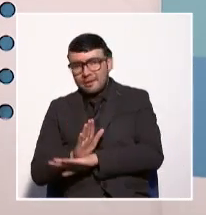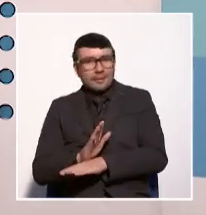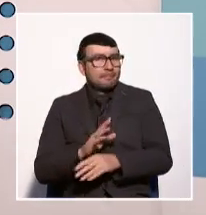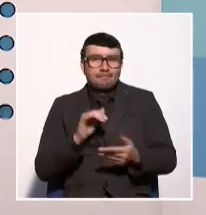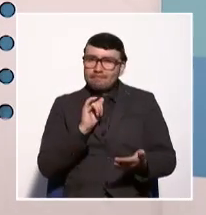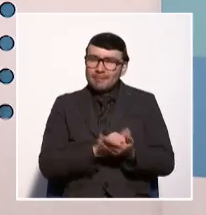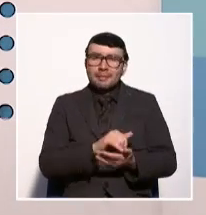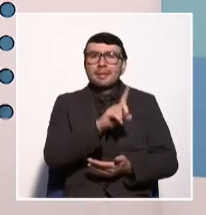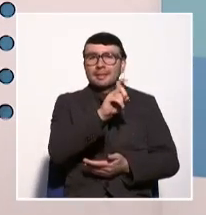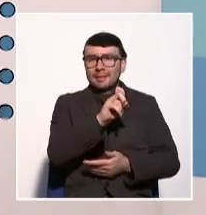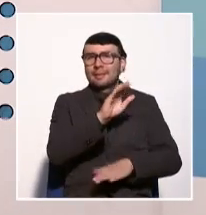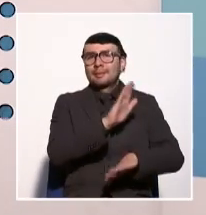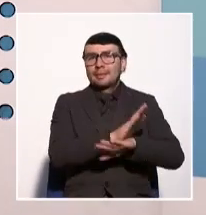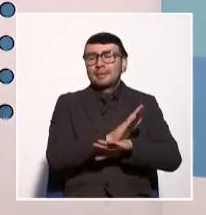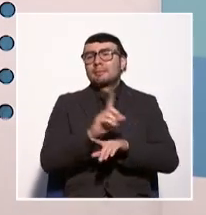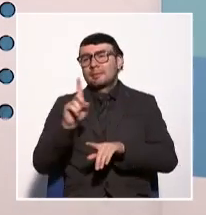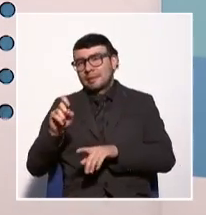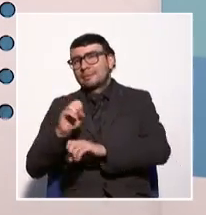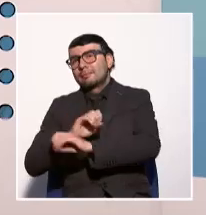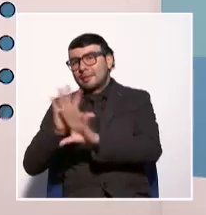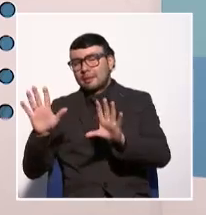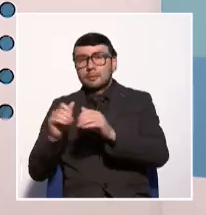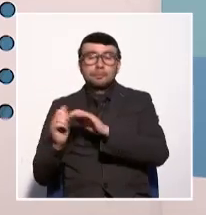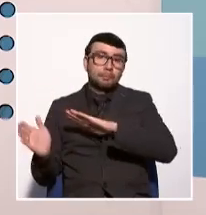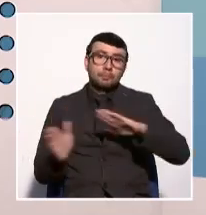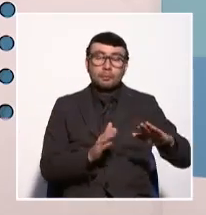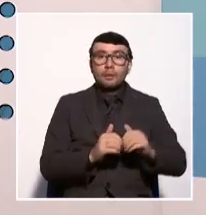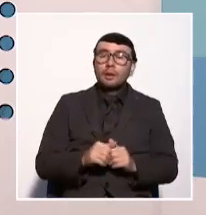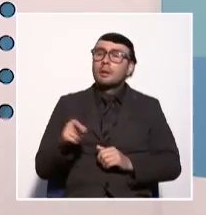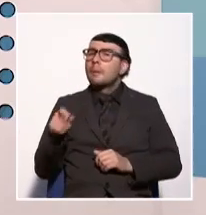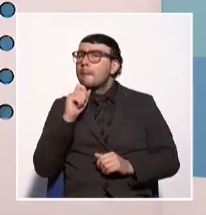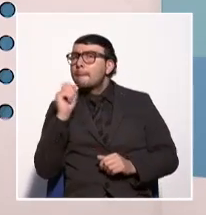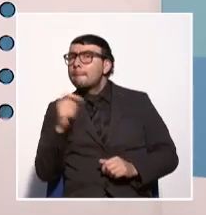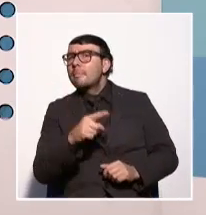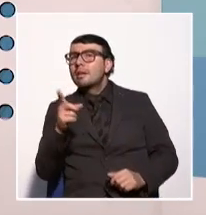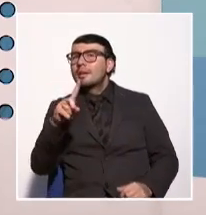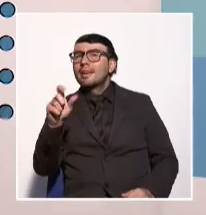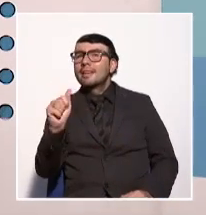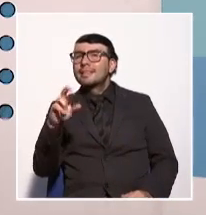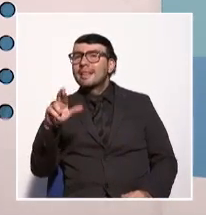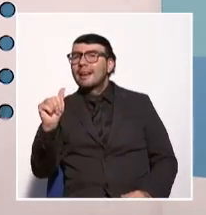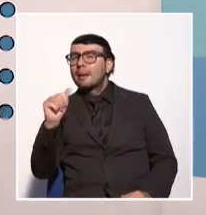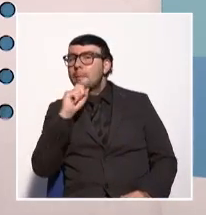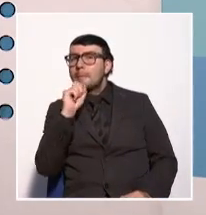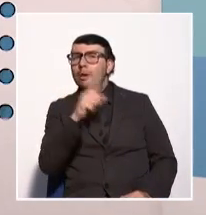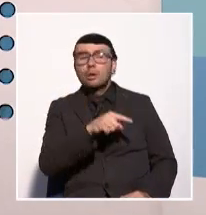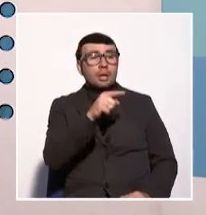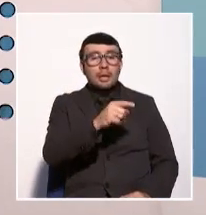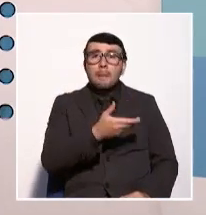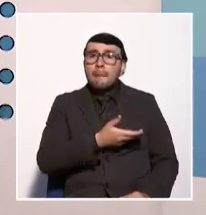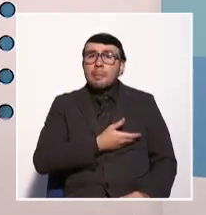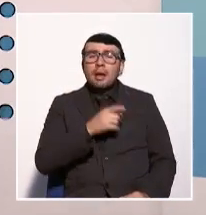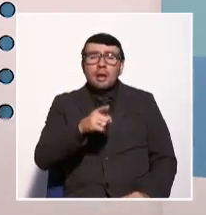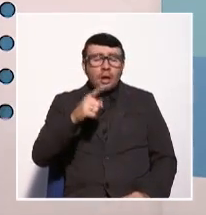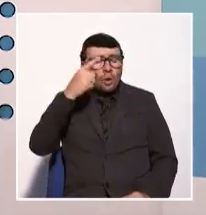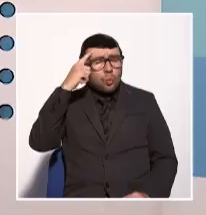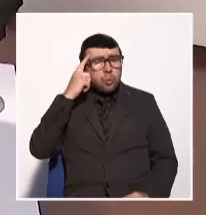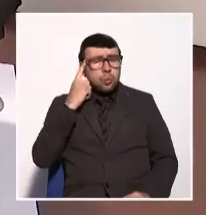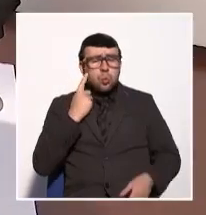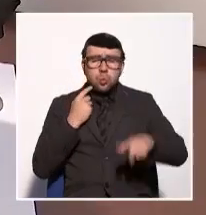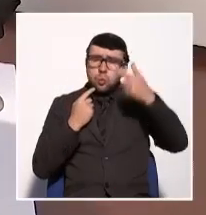de telecafé preguntas ahora chávarro doctor buenas noches mi mamá suda mucho es malo que eso pase